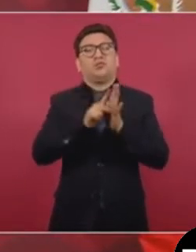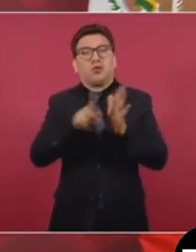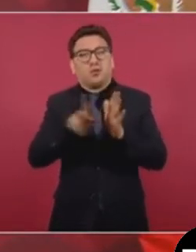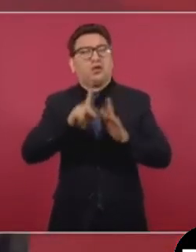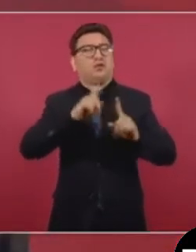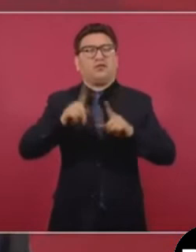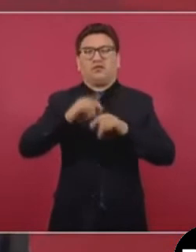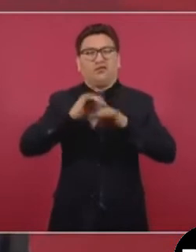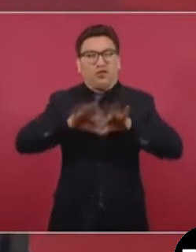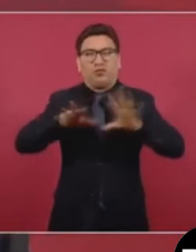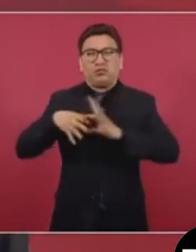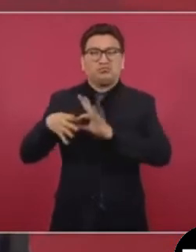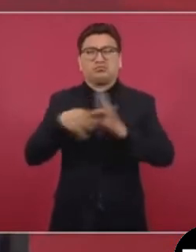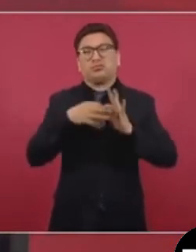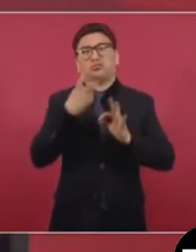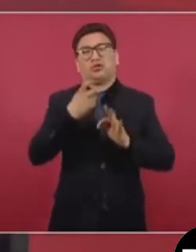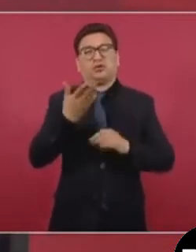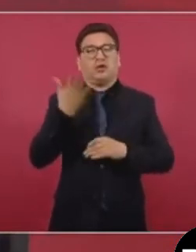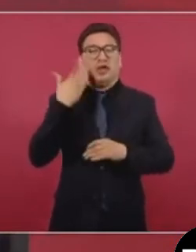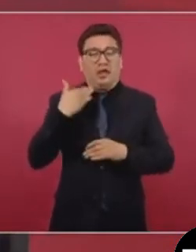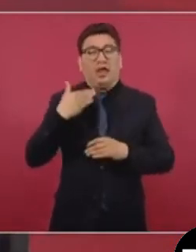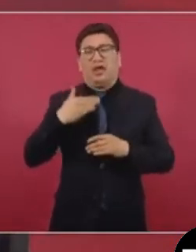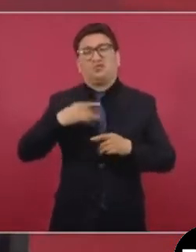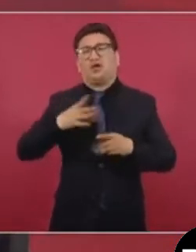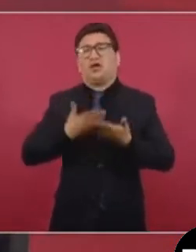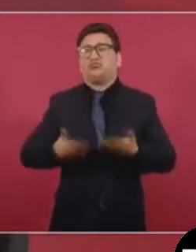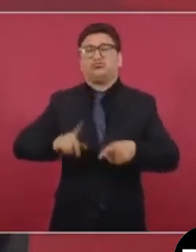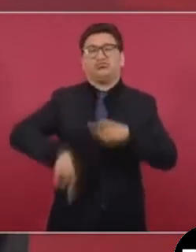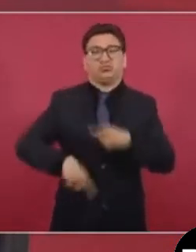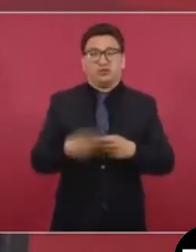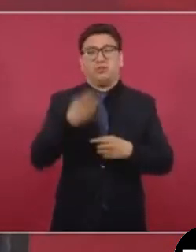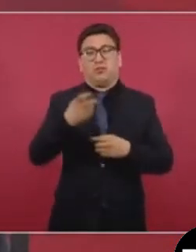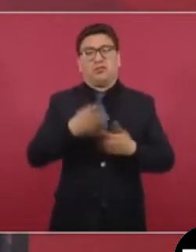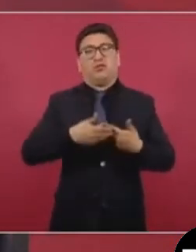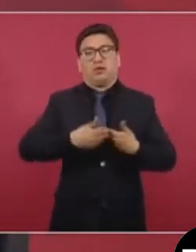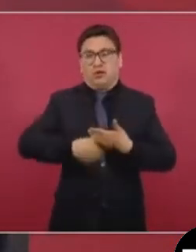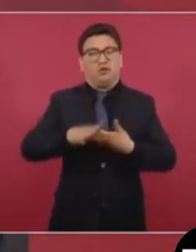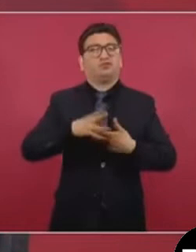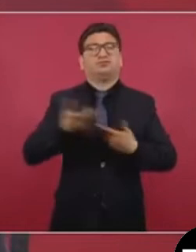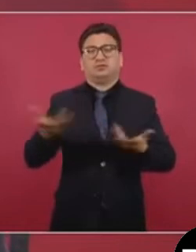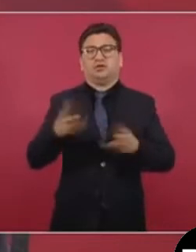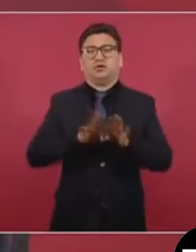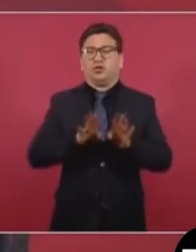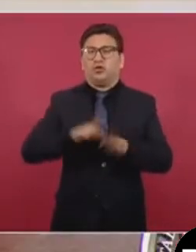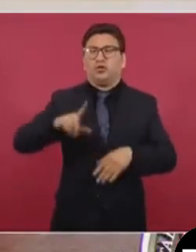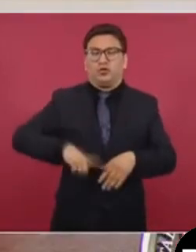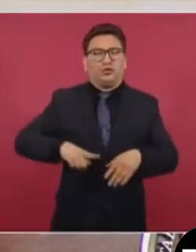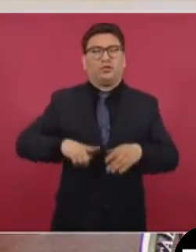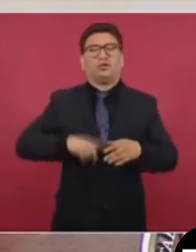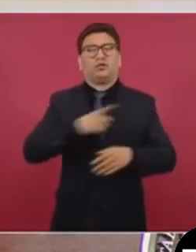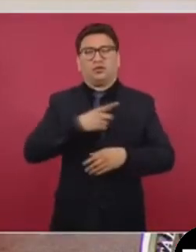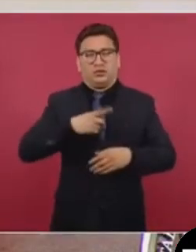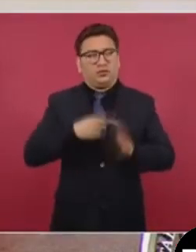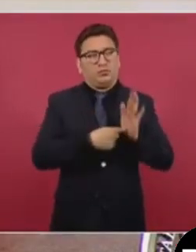Entonces, es importante que la vida pública sea cada vez más pública. No es el hecho de que